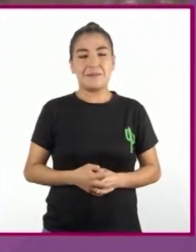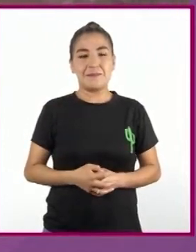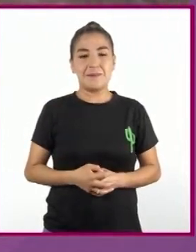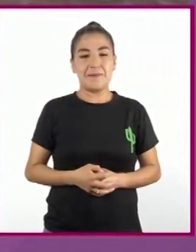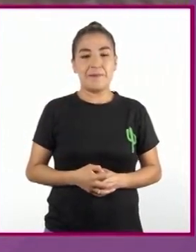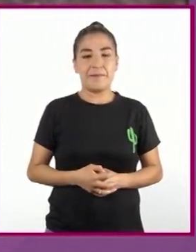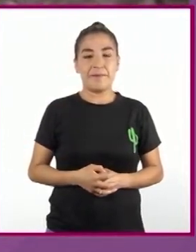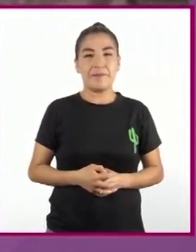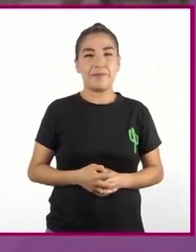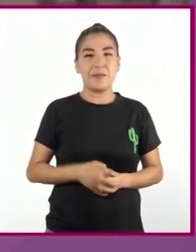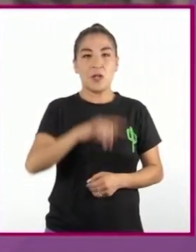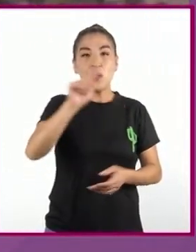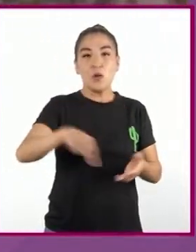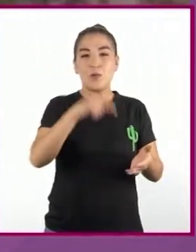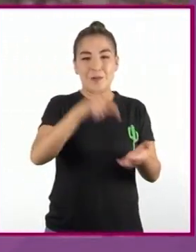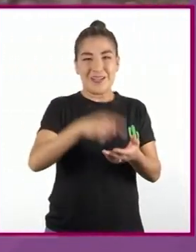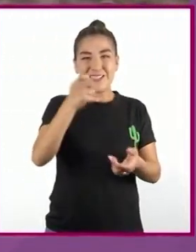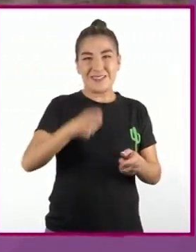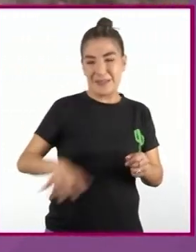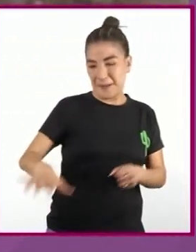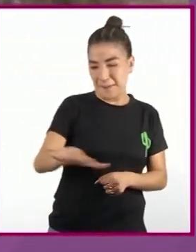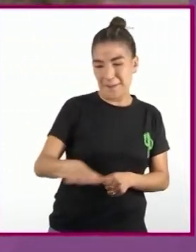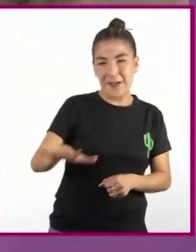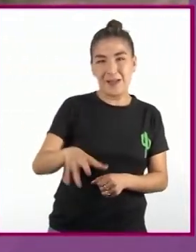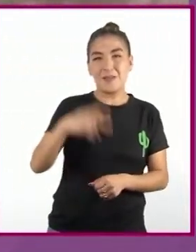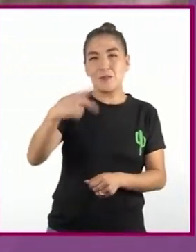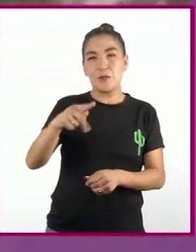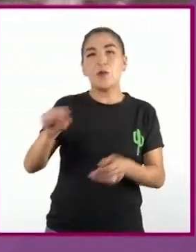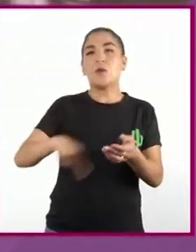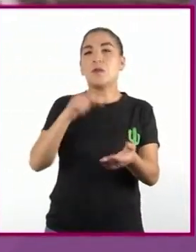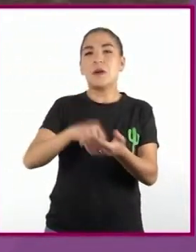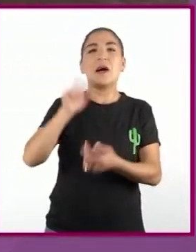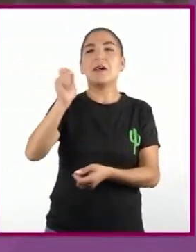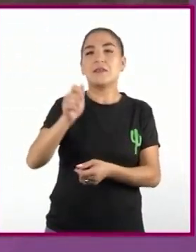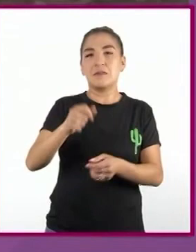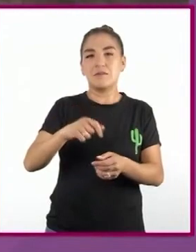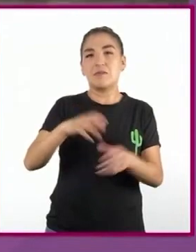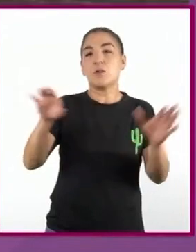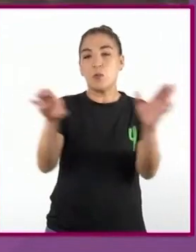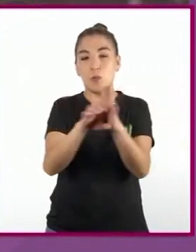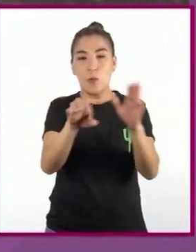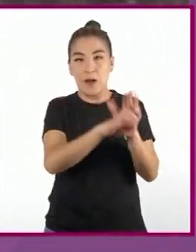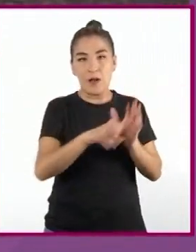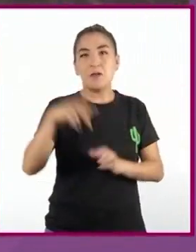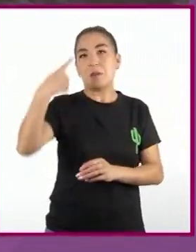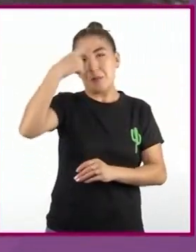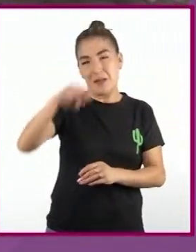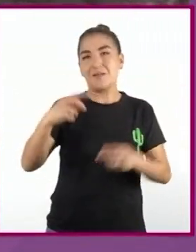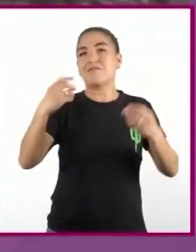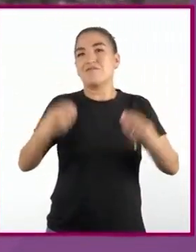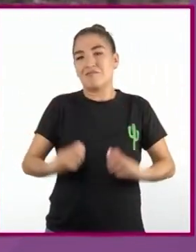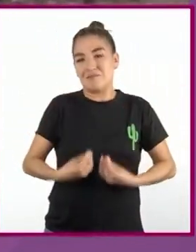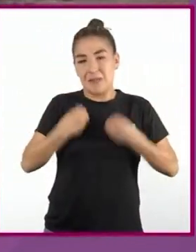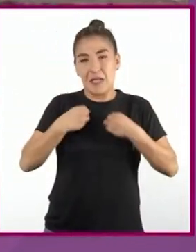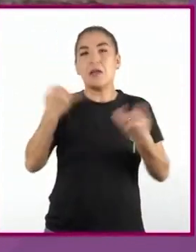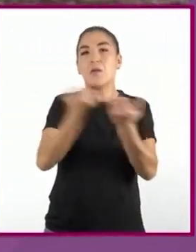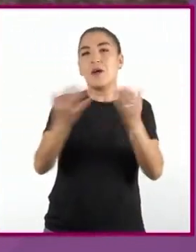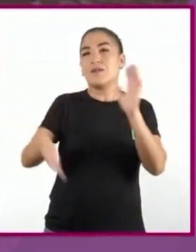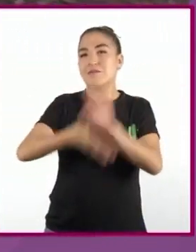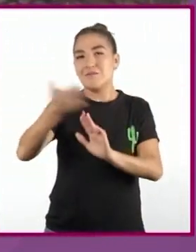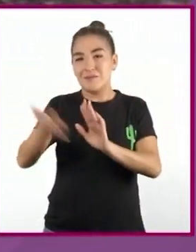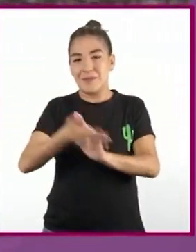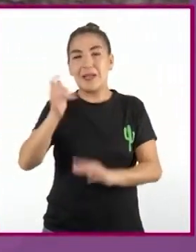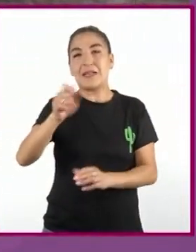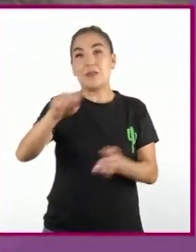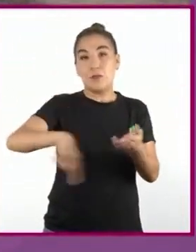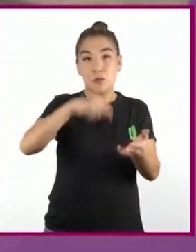En las áreas bajas y periferia de la ciudad, hemos localizado zonas habitacionales y de cultivo, y en la parte más alta se encuentra el